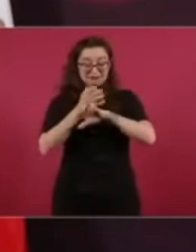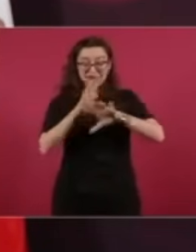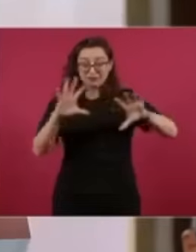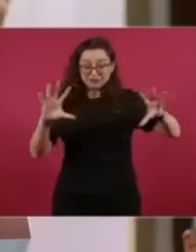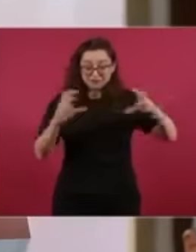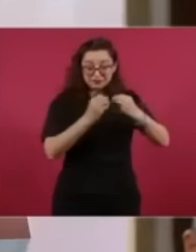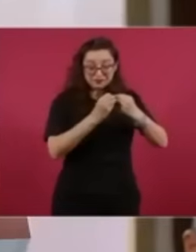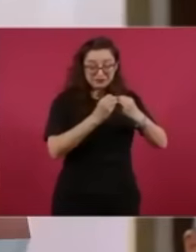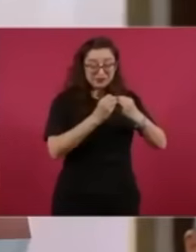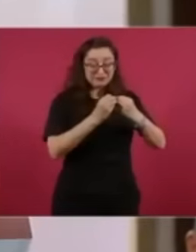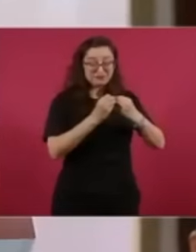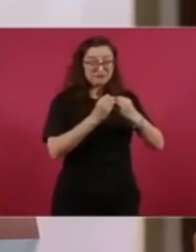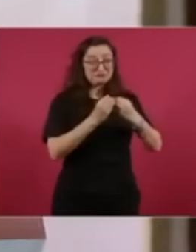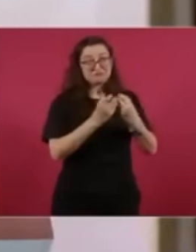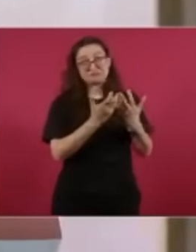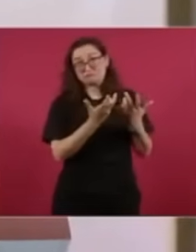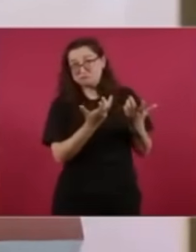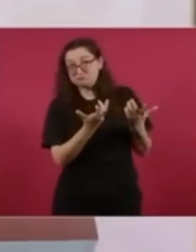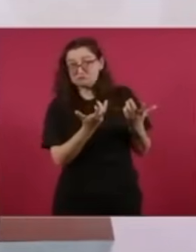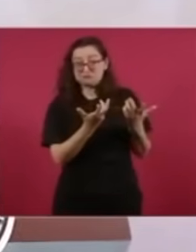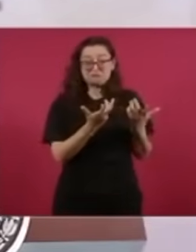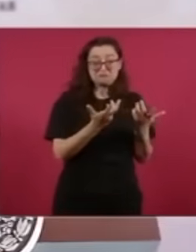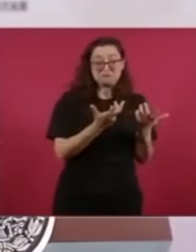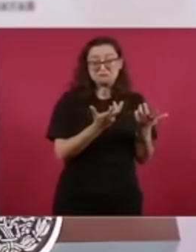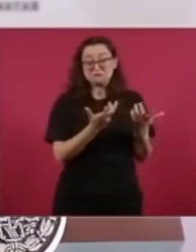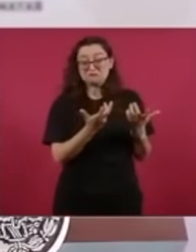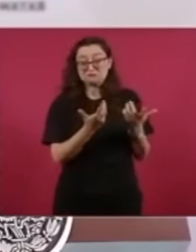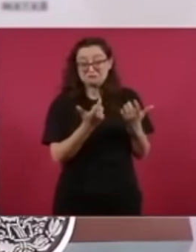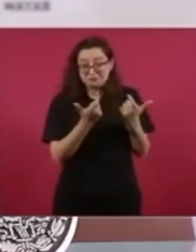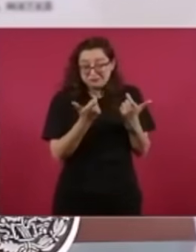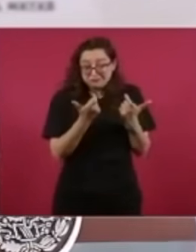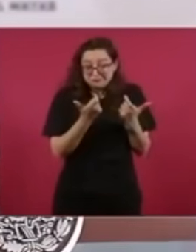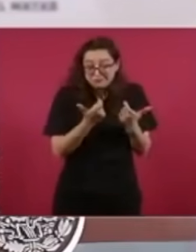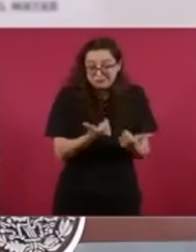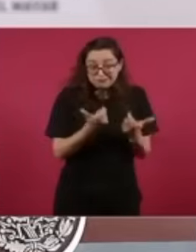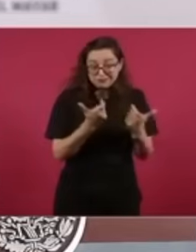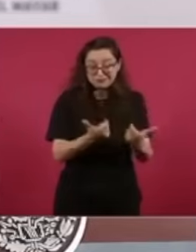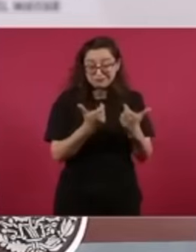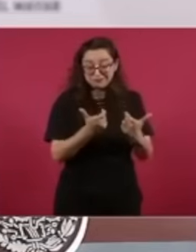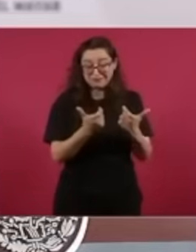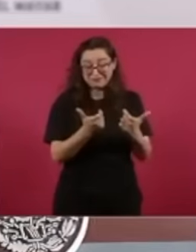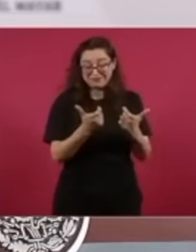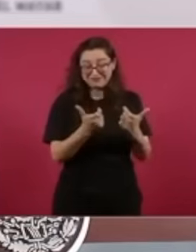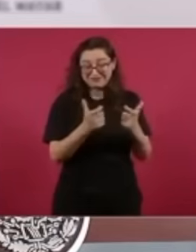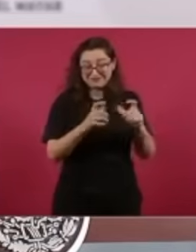significan pues la cuarta economía del mundo.